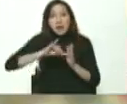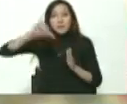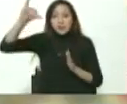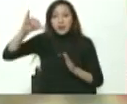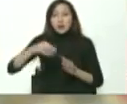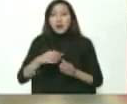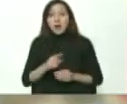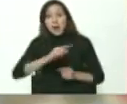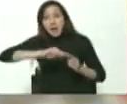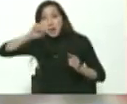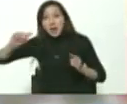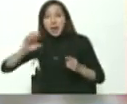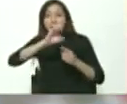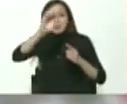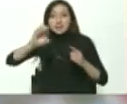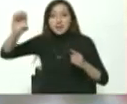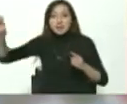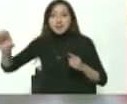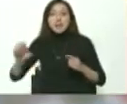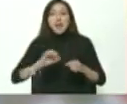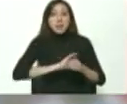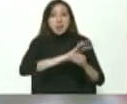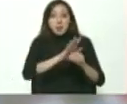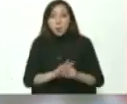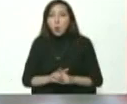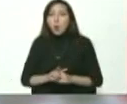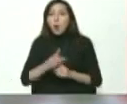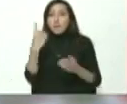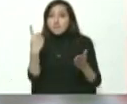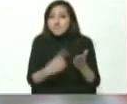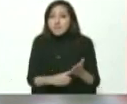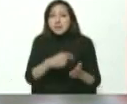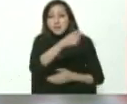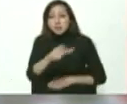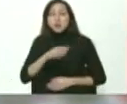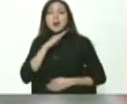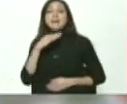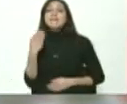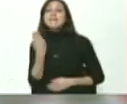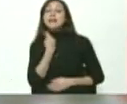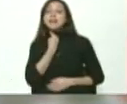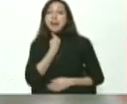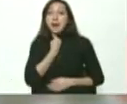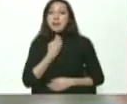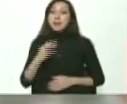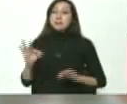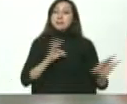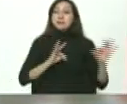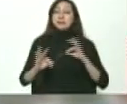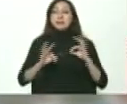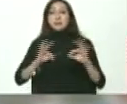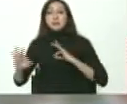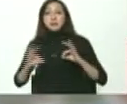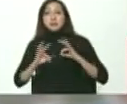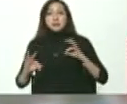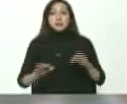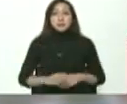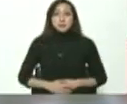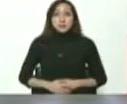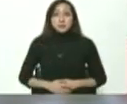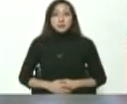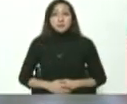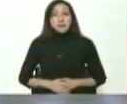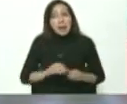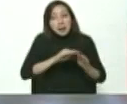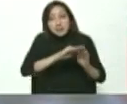una meseta alta, de 1000 casos más o menos el promedio, pero una meseta plana. Y